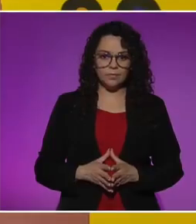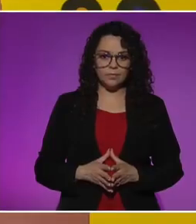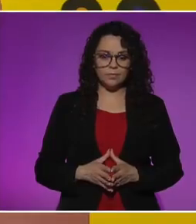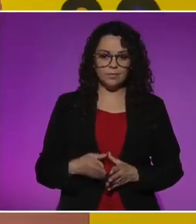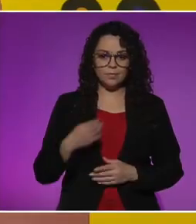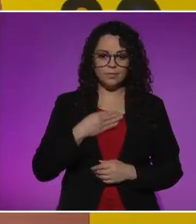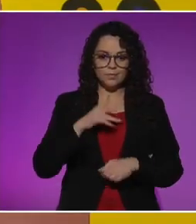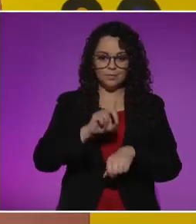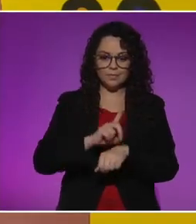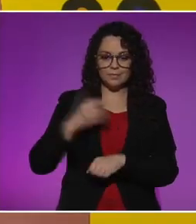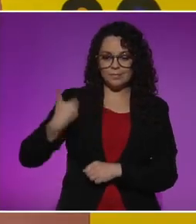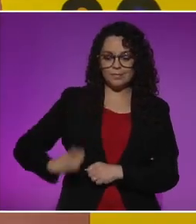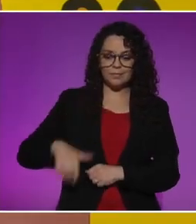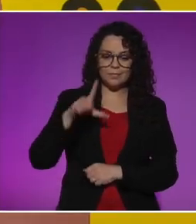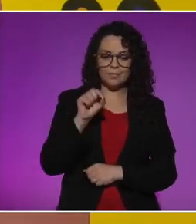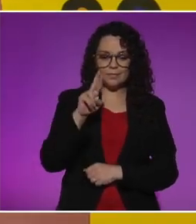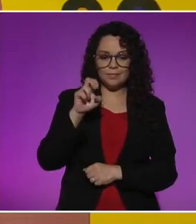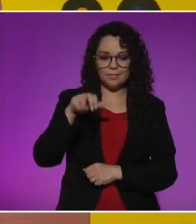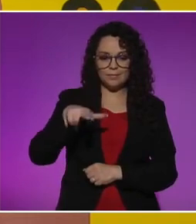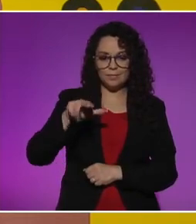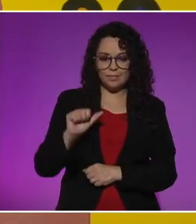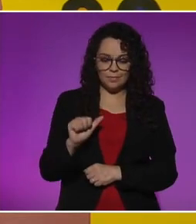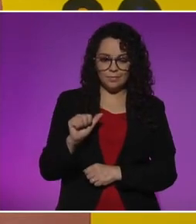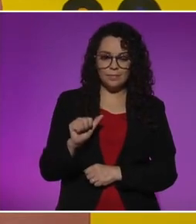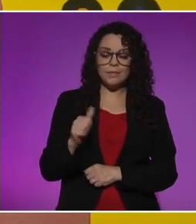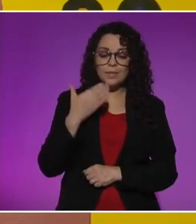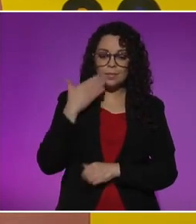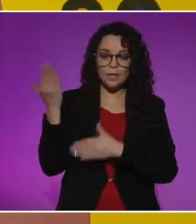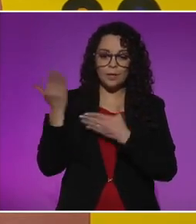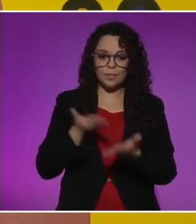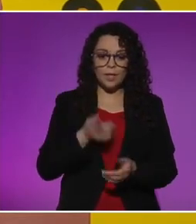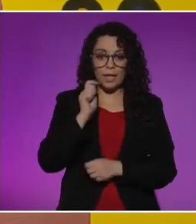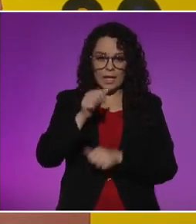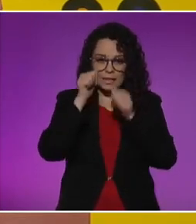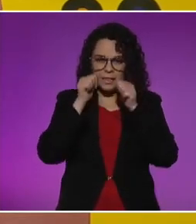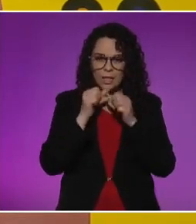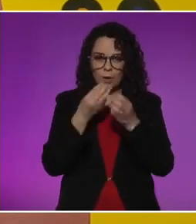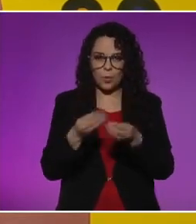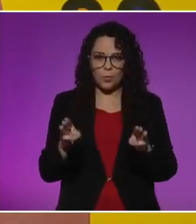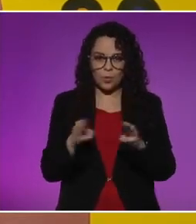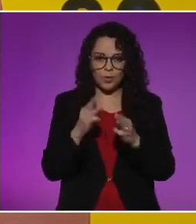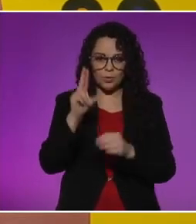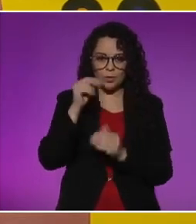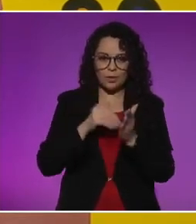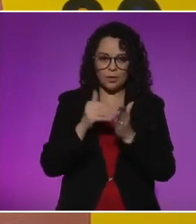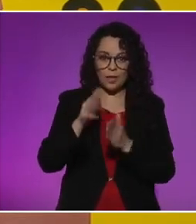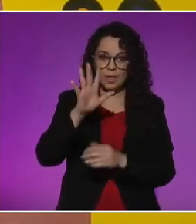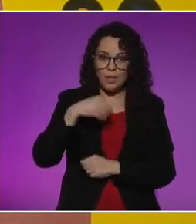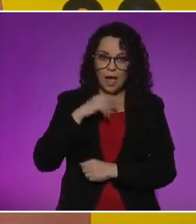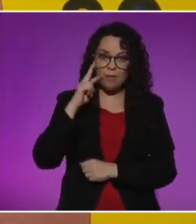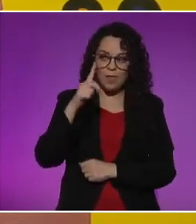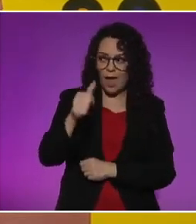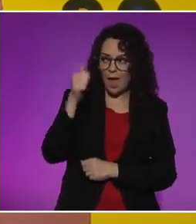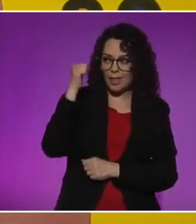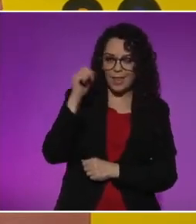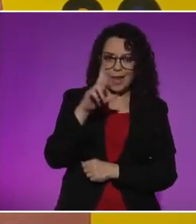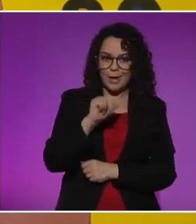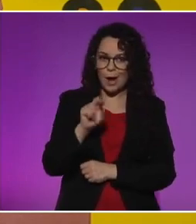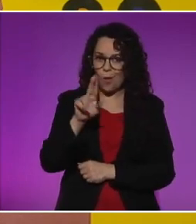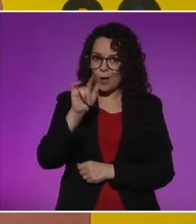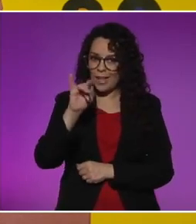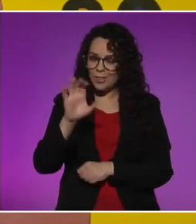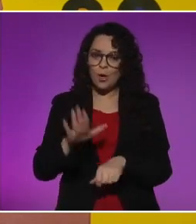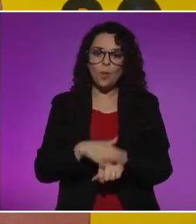Muy buenos días, soy Lorena María Peñé. Bienvenidos a Música y Ceguera en 80 millones y ya tengo a Raulito ahí atrás porque hace tiempo que